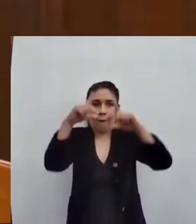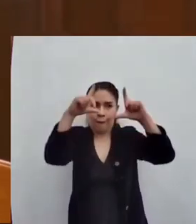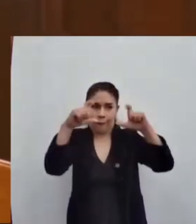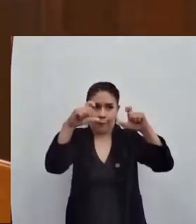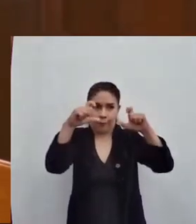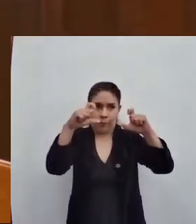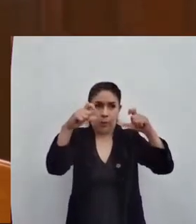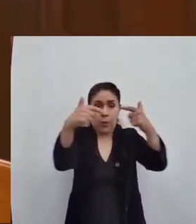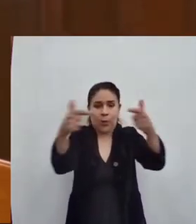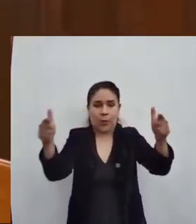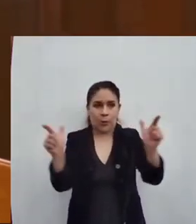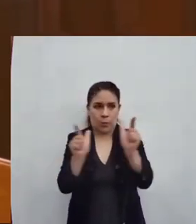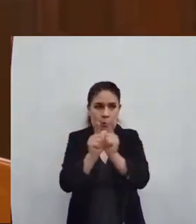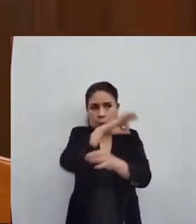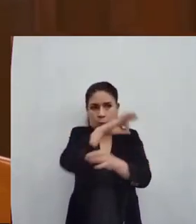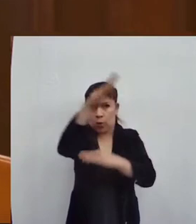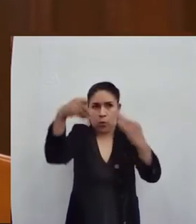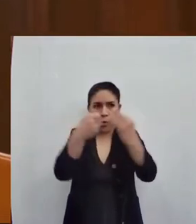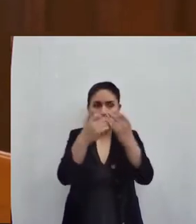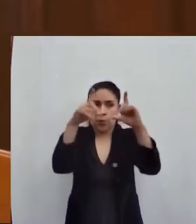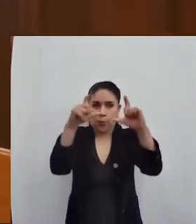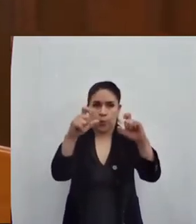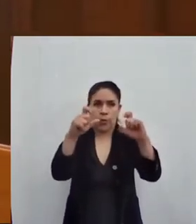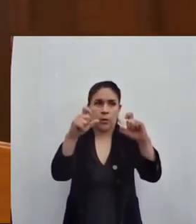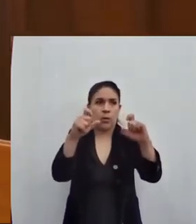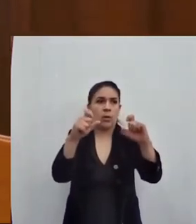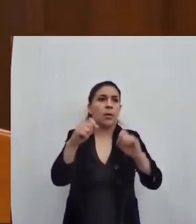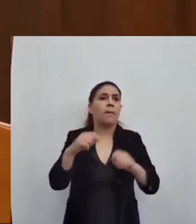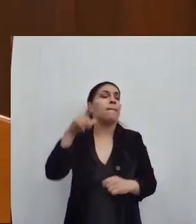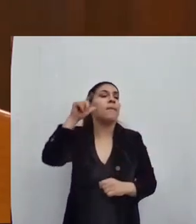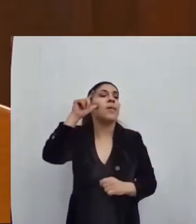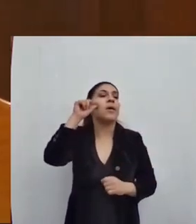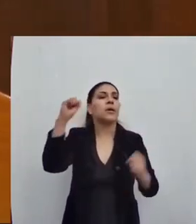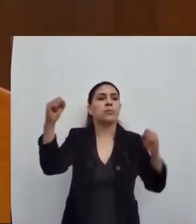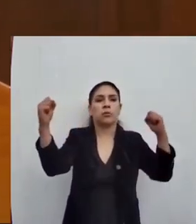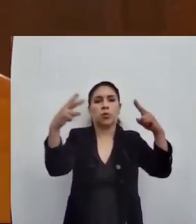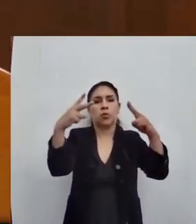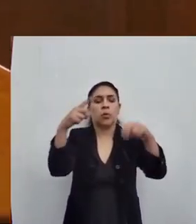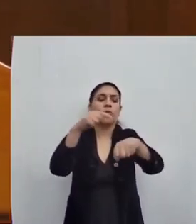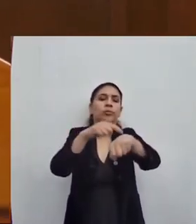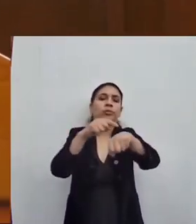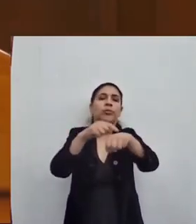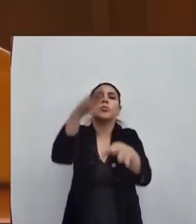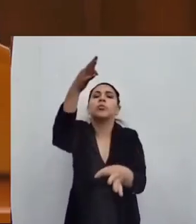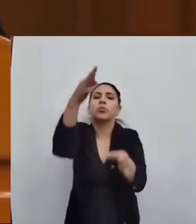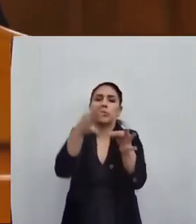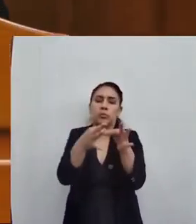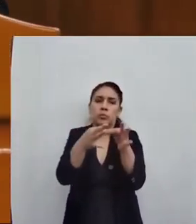y nos veríamos por aquí el día de mañana esperando su puntual asistencia. Muchas gracias.